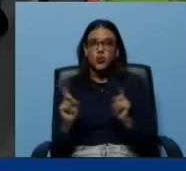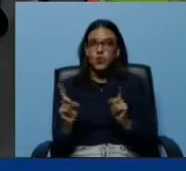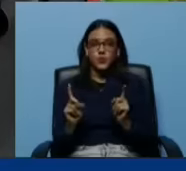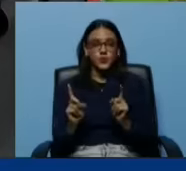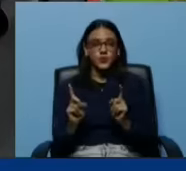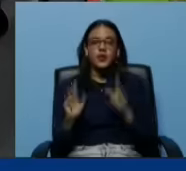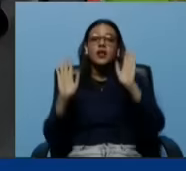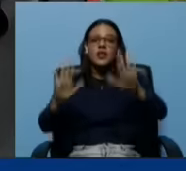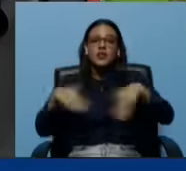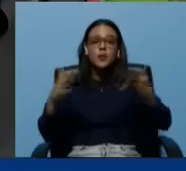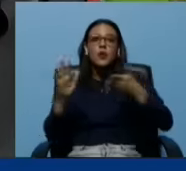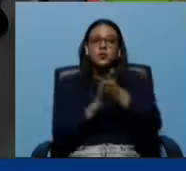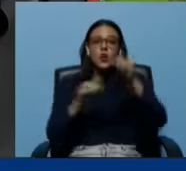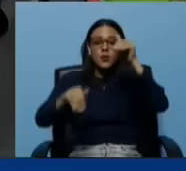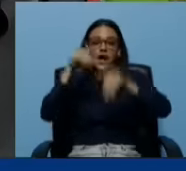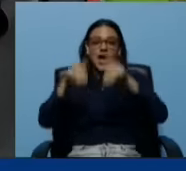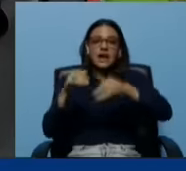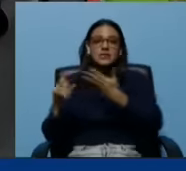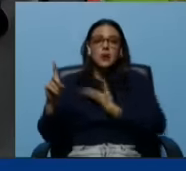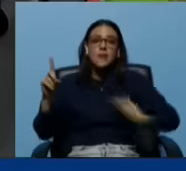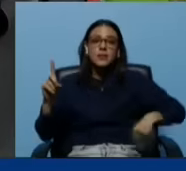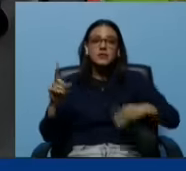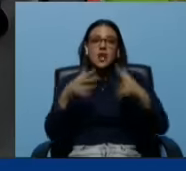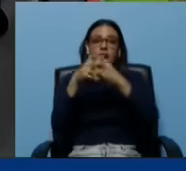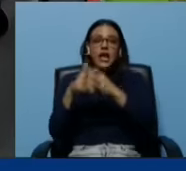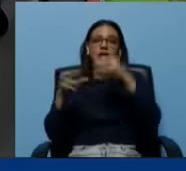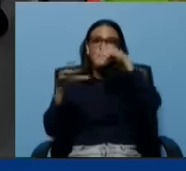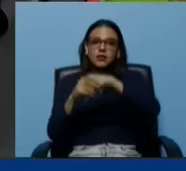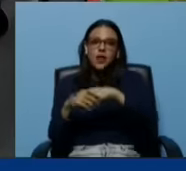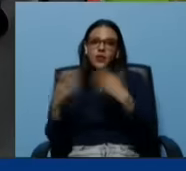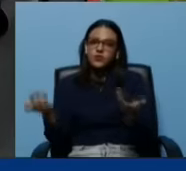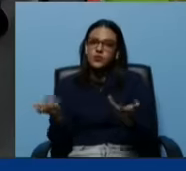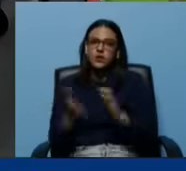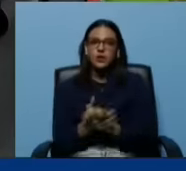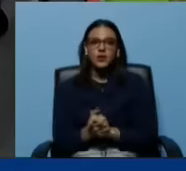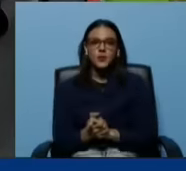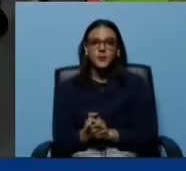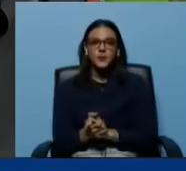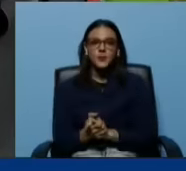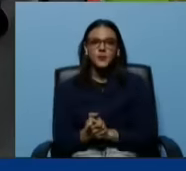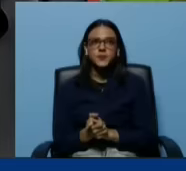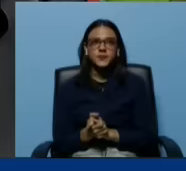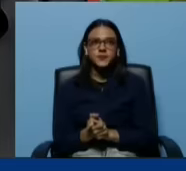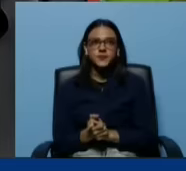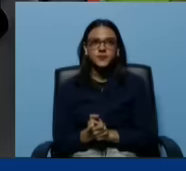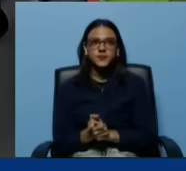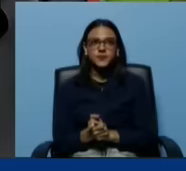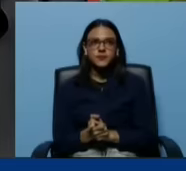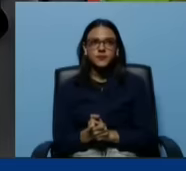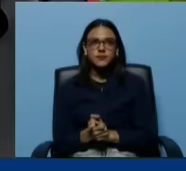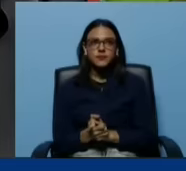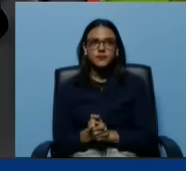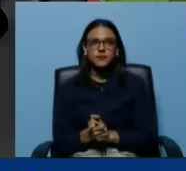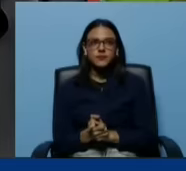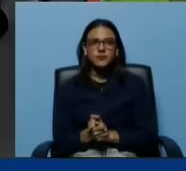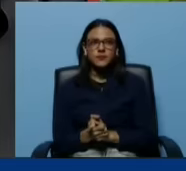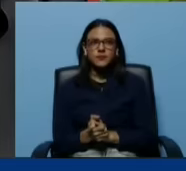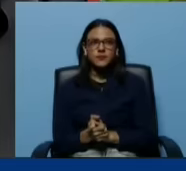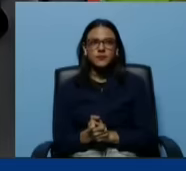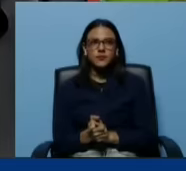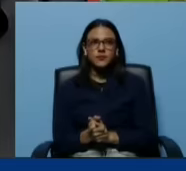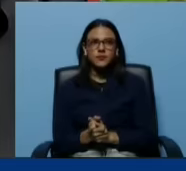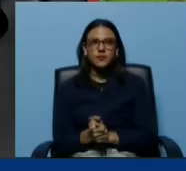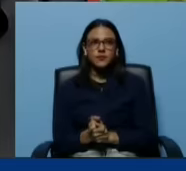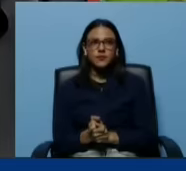de las elecciones presidenciales en los Estados Unidos. The harm